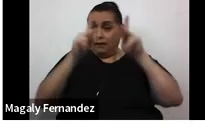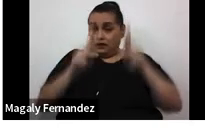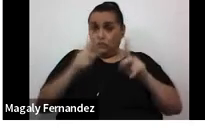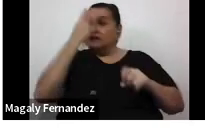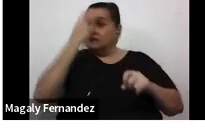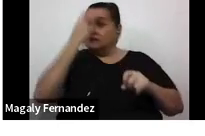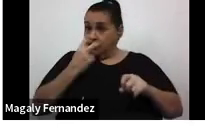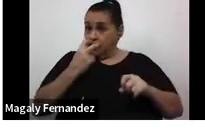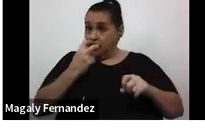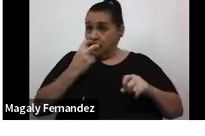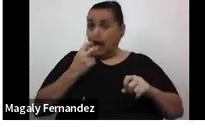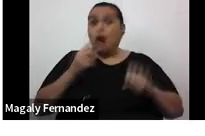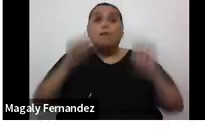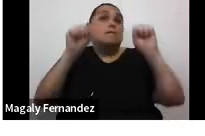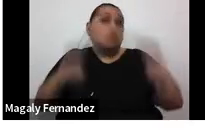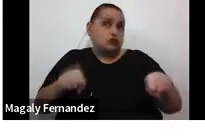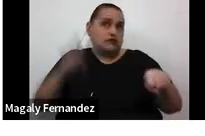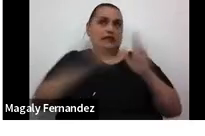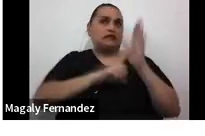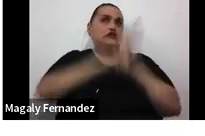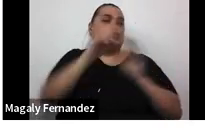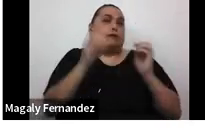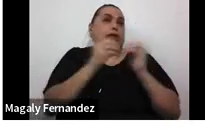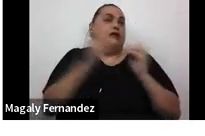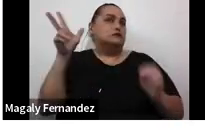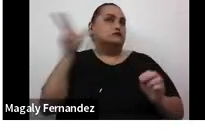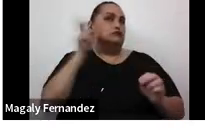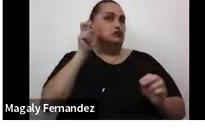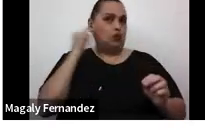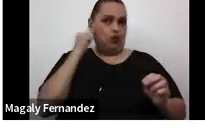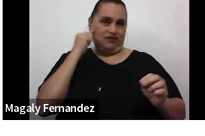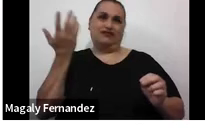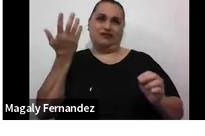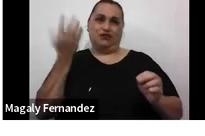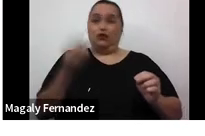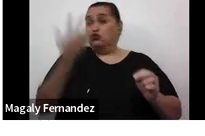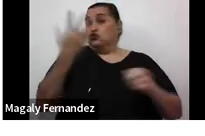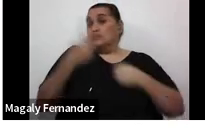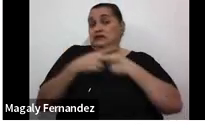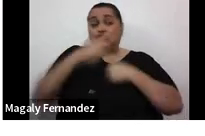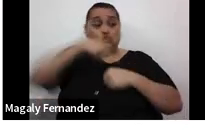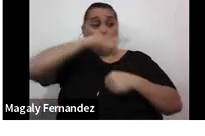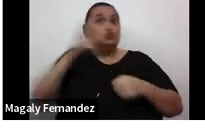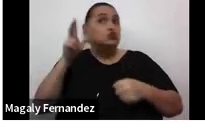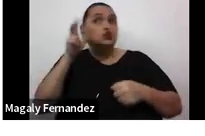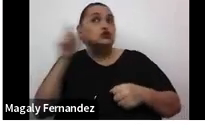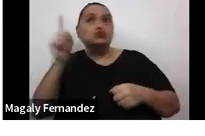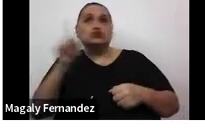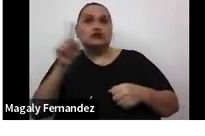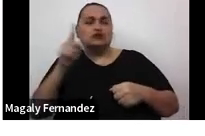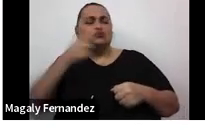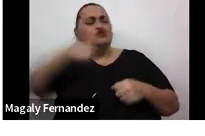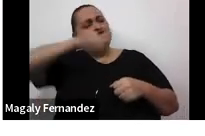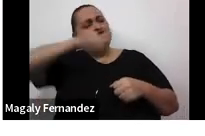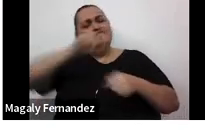Es probable que desarrolle más el oído muchas veces nosotros no escuchamos muchas cosas porque Estamos tan